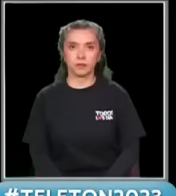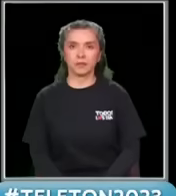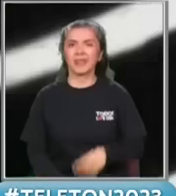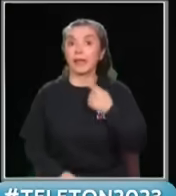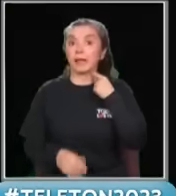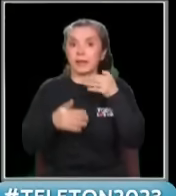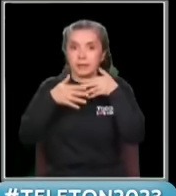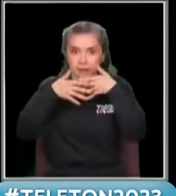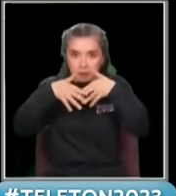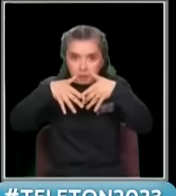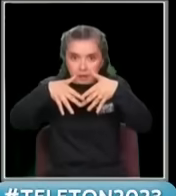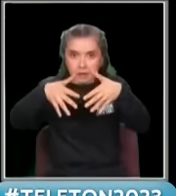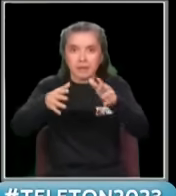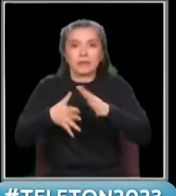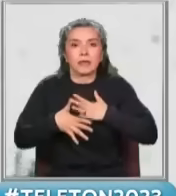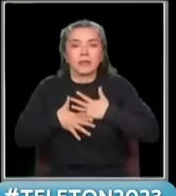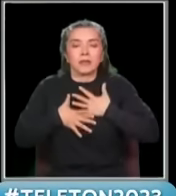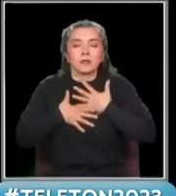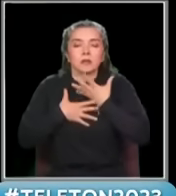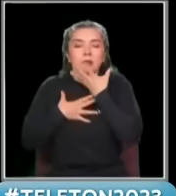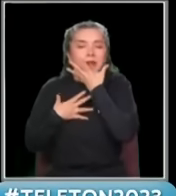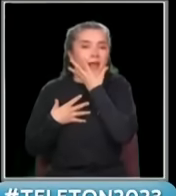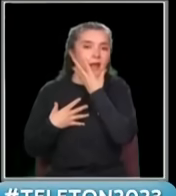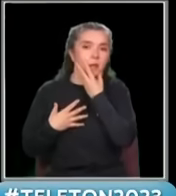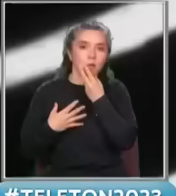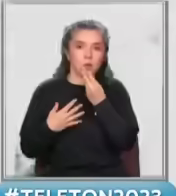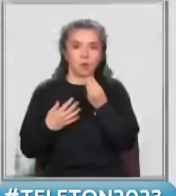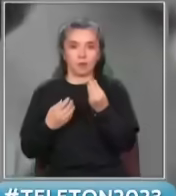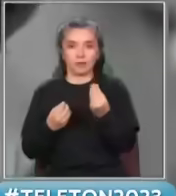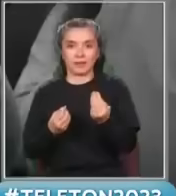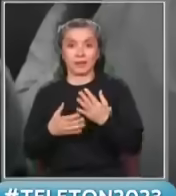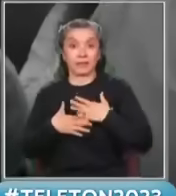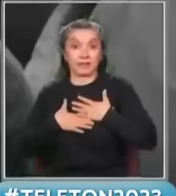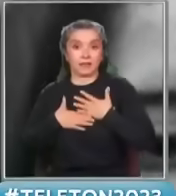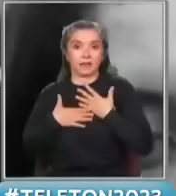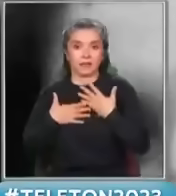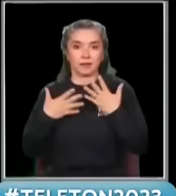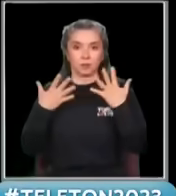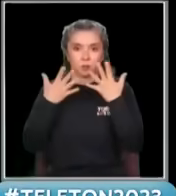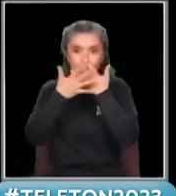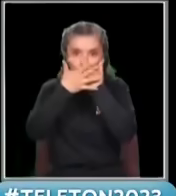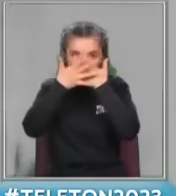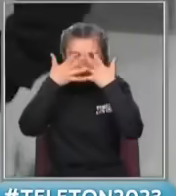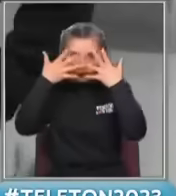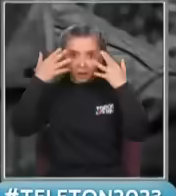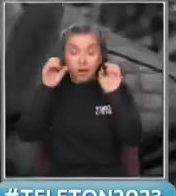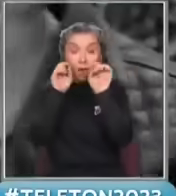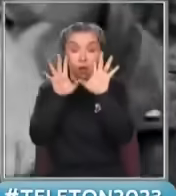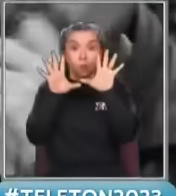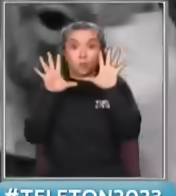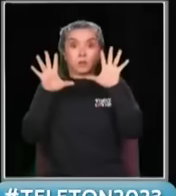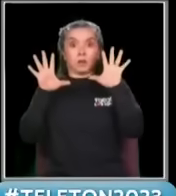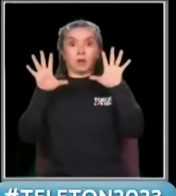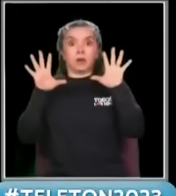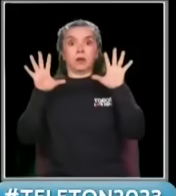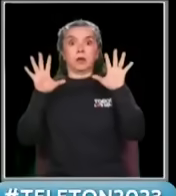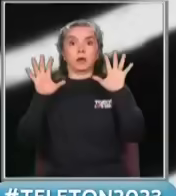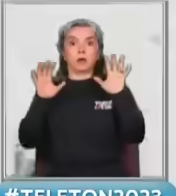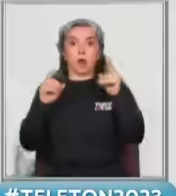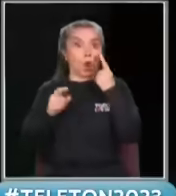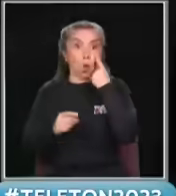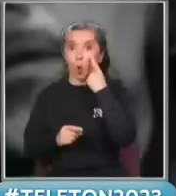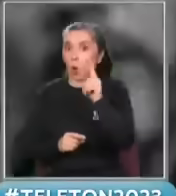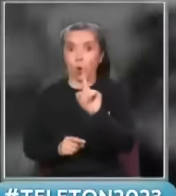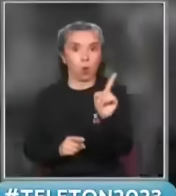¿Qué es el misterio? Es la sensación más hermosa que podemos experimentar. El asombro, lo